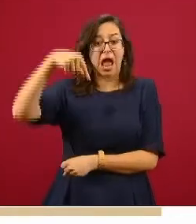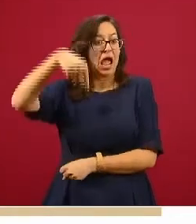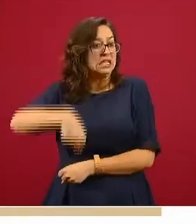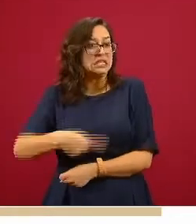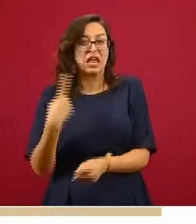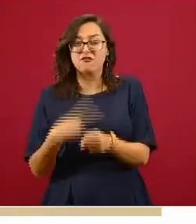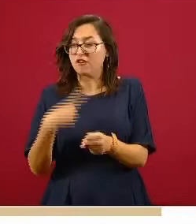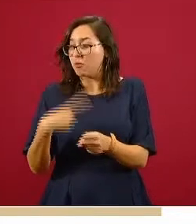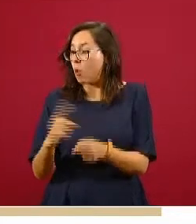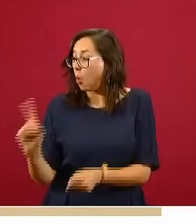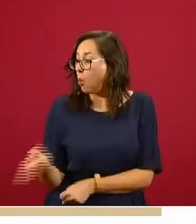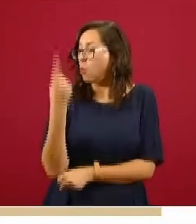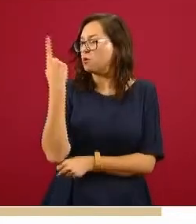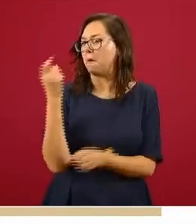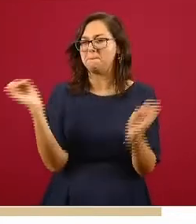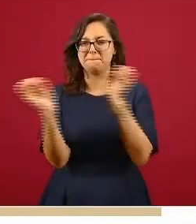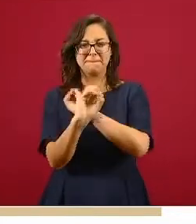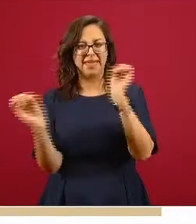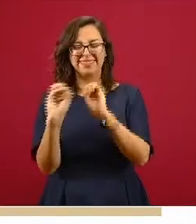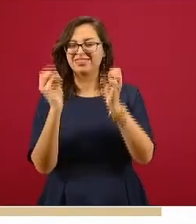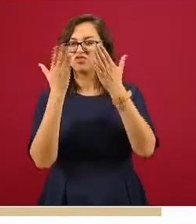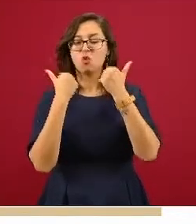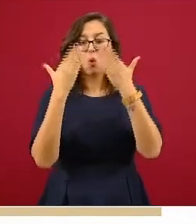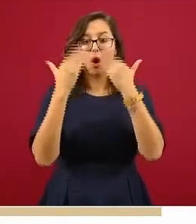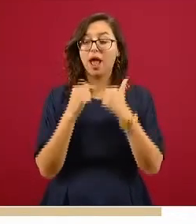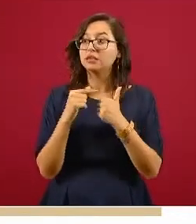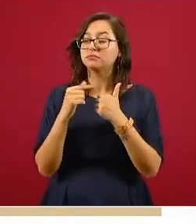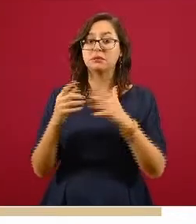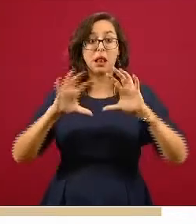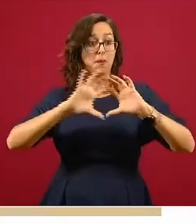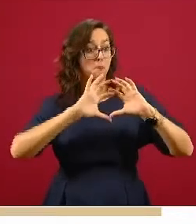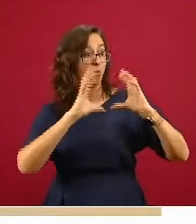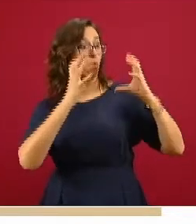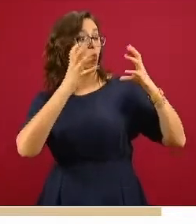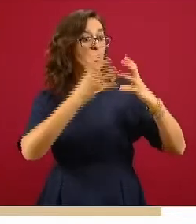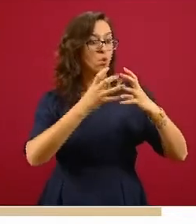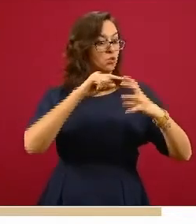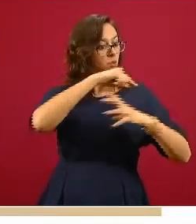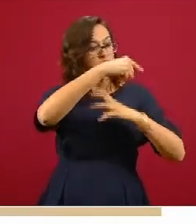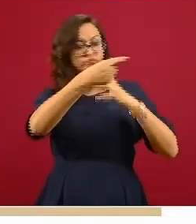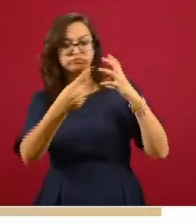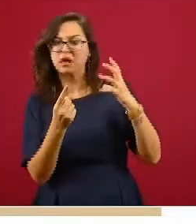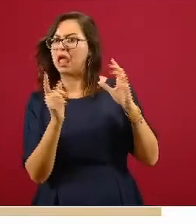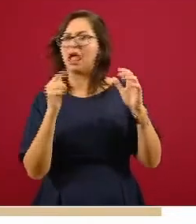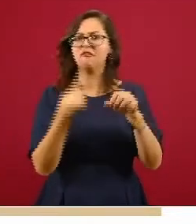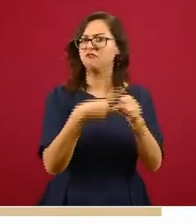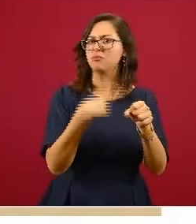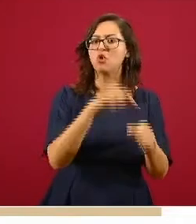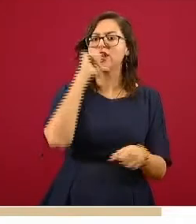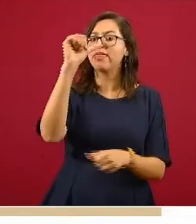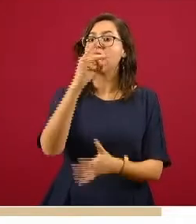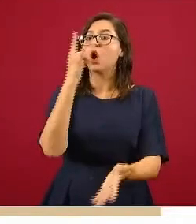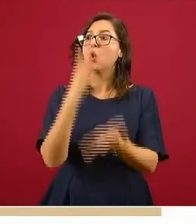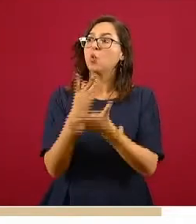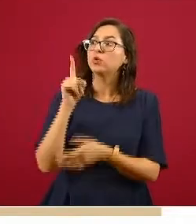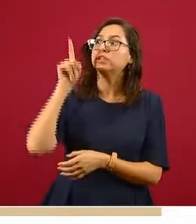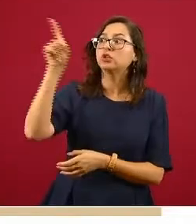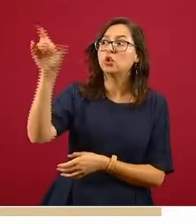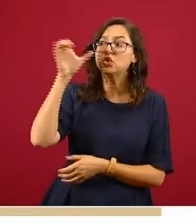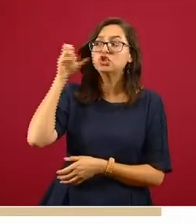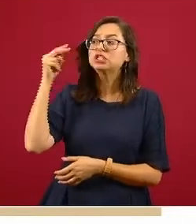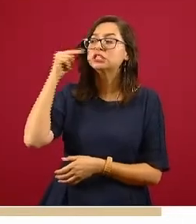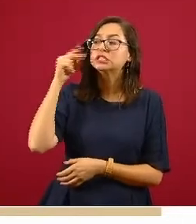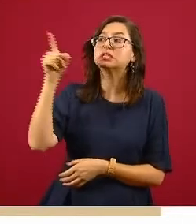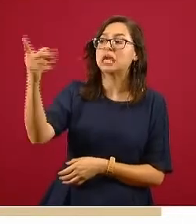existe caso alguno, donde ninguna parte excepto China que se conociera existían casos, debemos